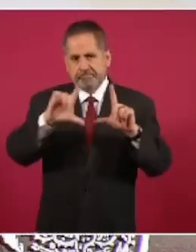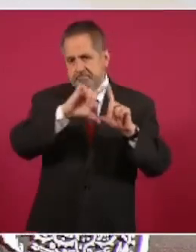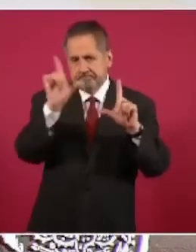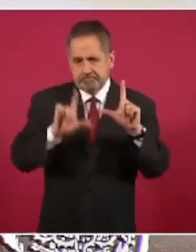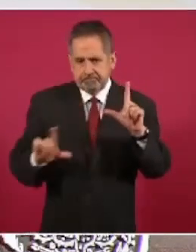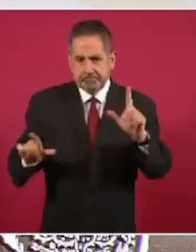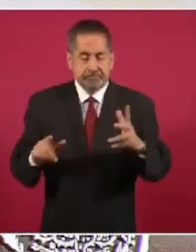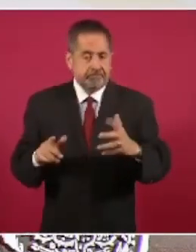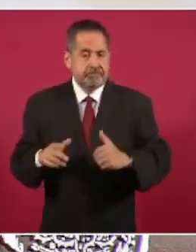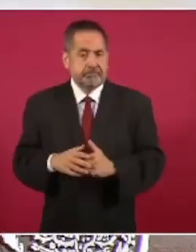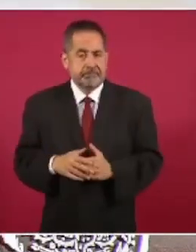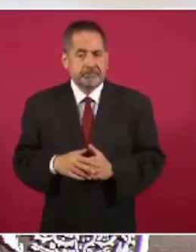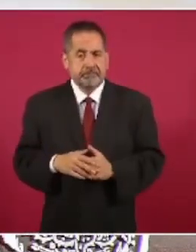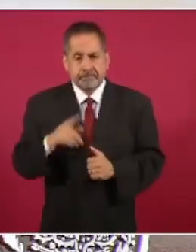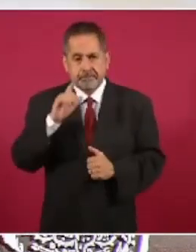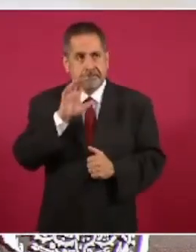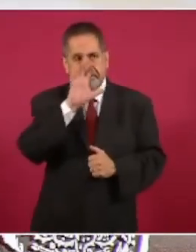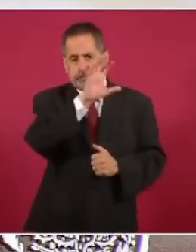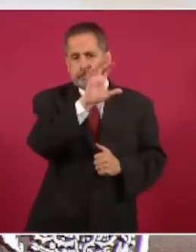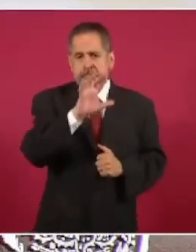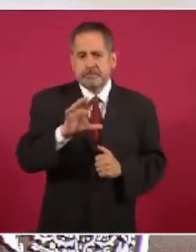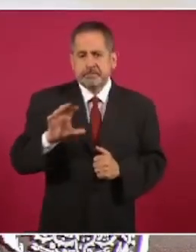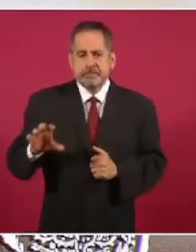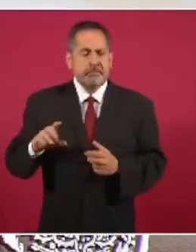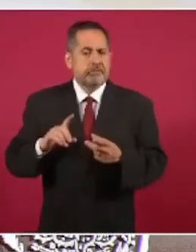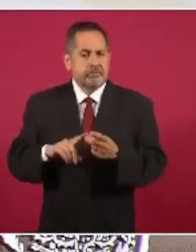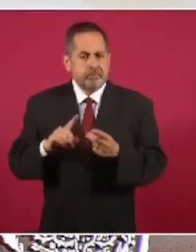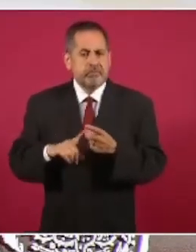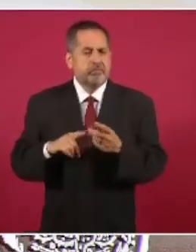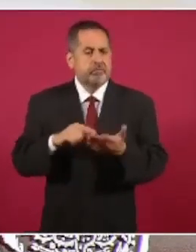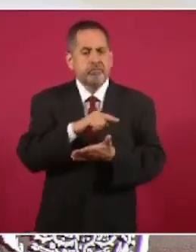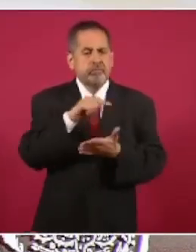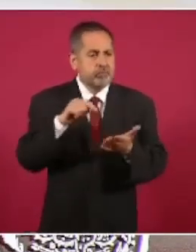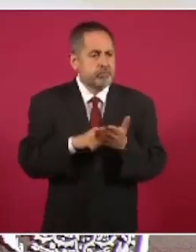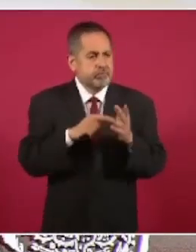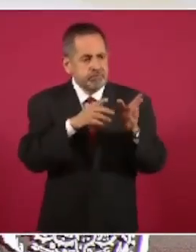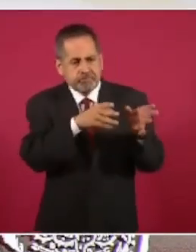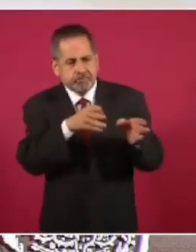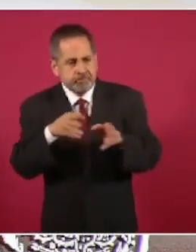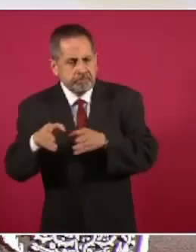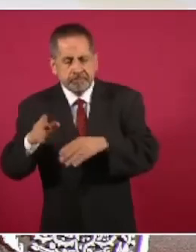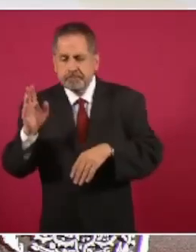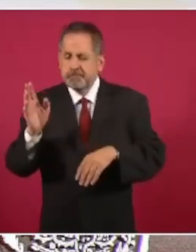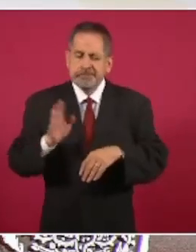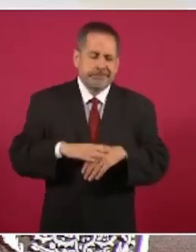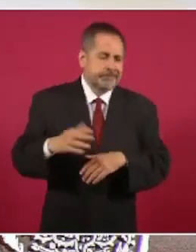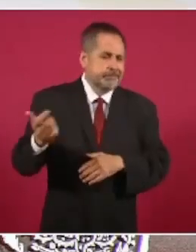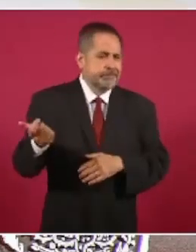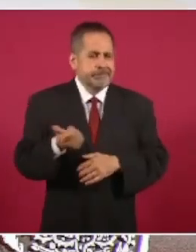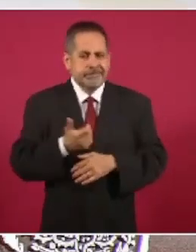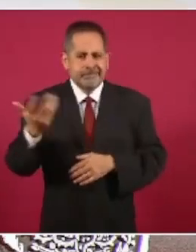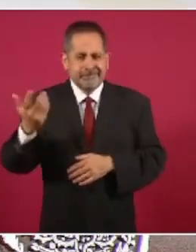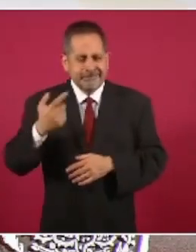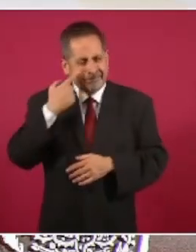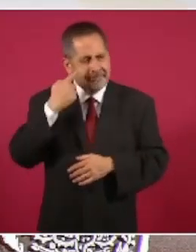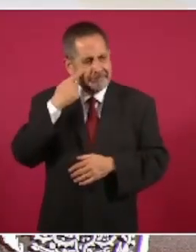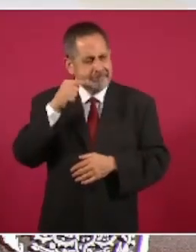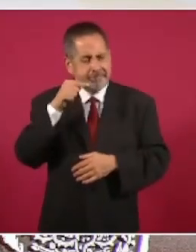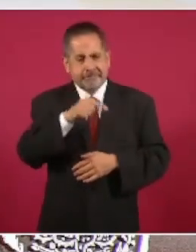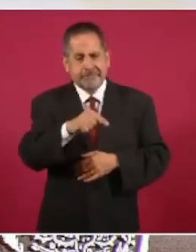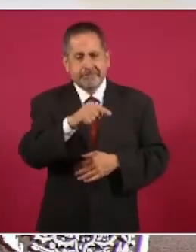Si lo vemos ahora por regiones y ya por gasolineras en lo individual, la más carera para la